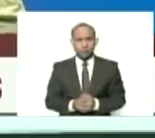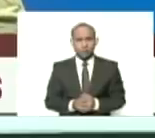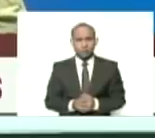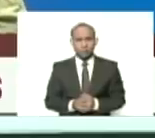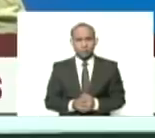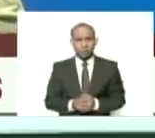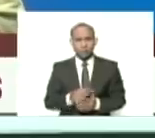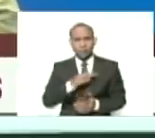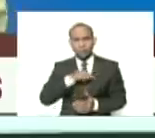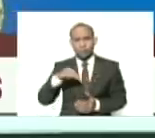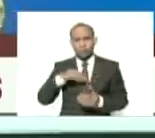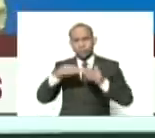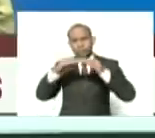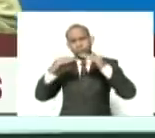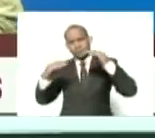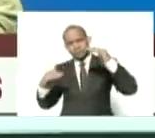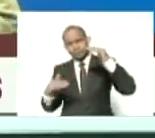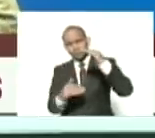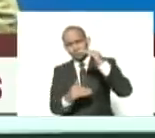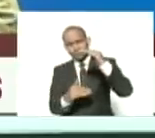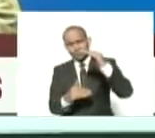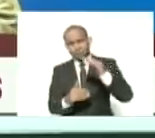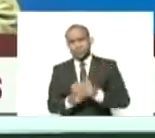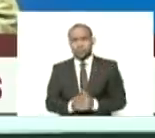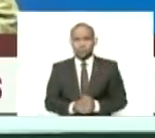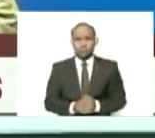en las clases inferiores, en clase A.